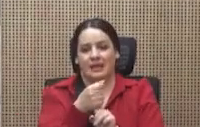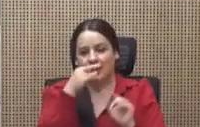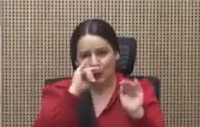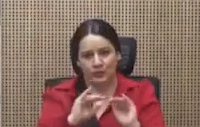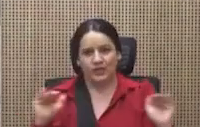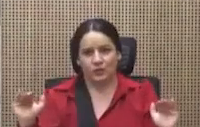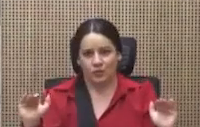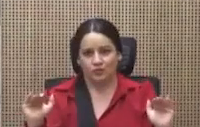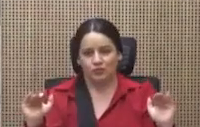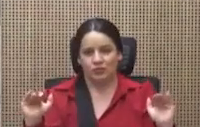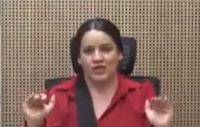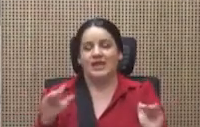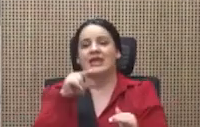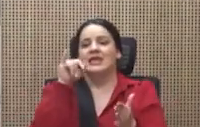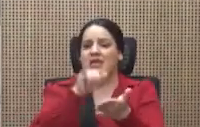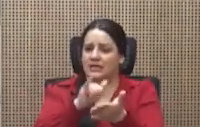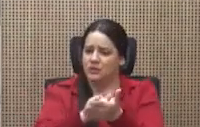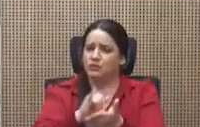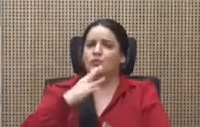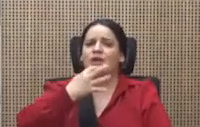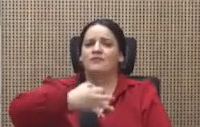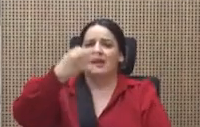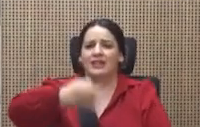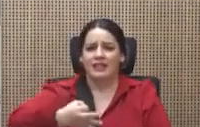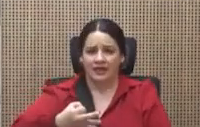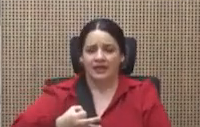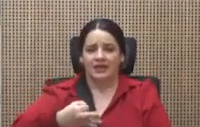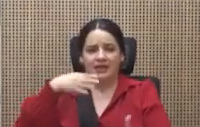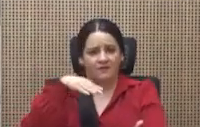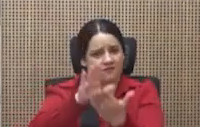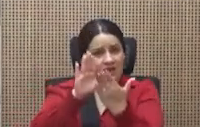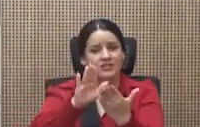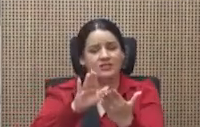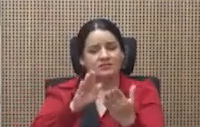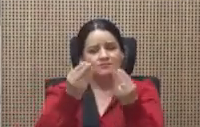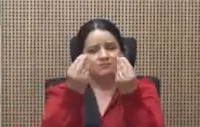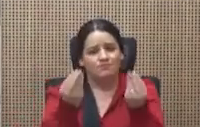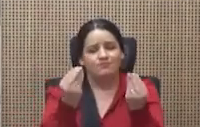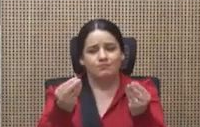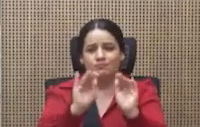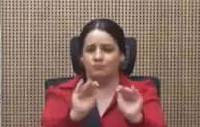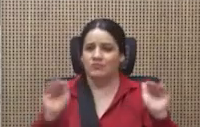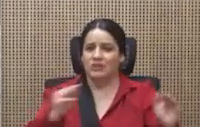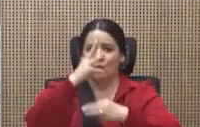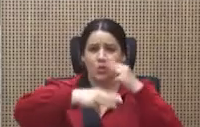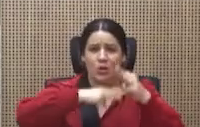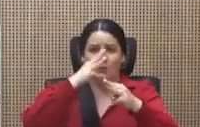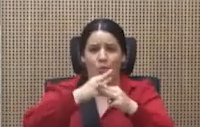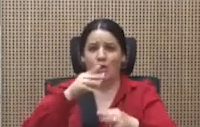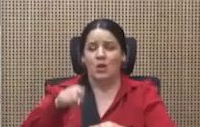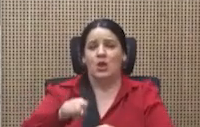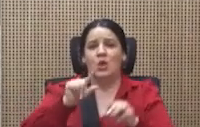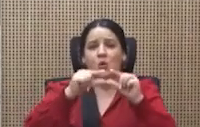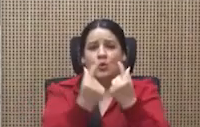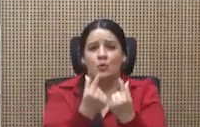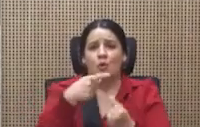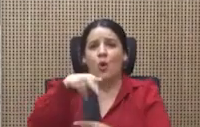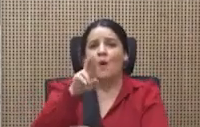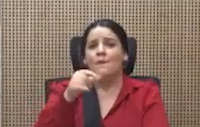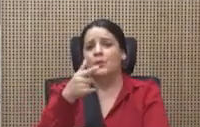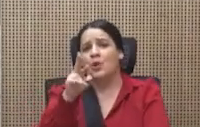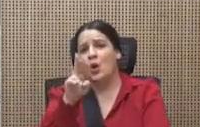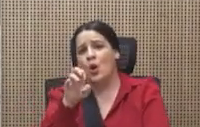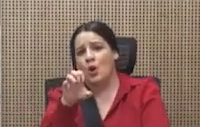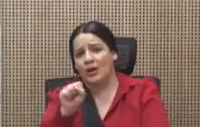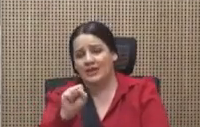una realidad oscura compañeros que enfrentan miles de niños en el mundo es increíble que grupos progres y sus medios de comunicación